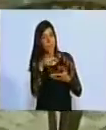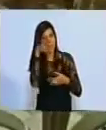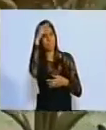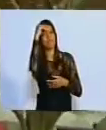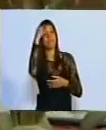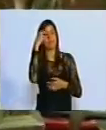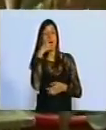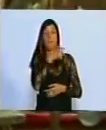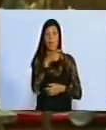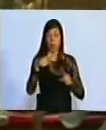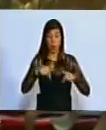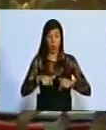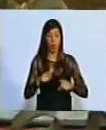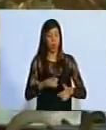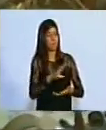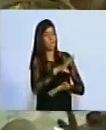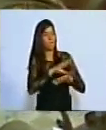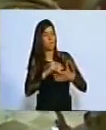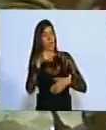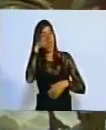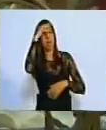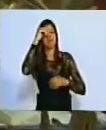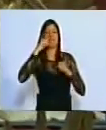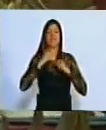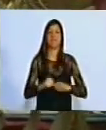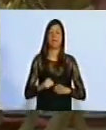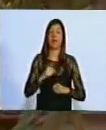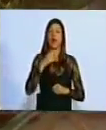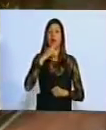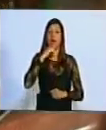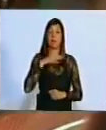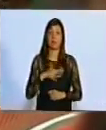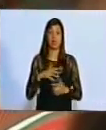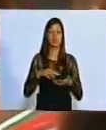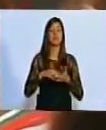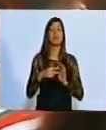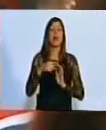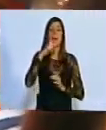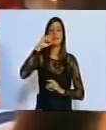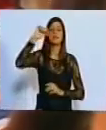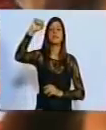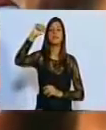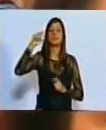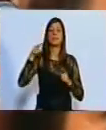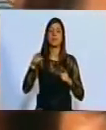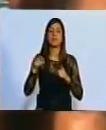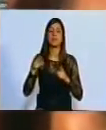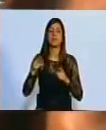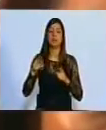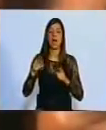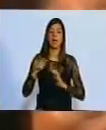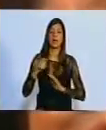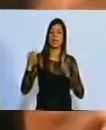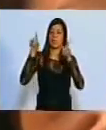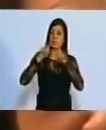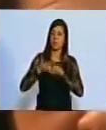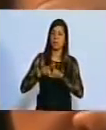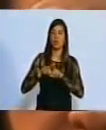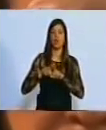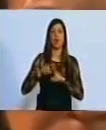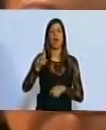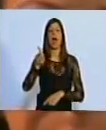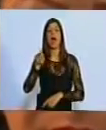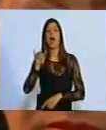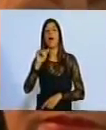pueblo la conquista de Guayana. Tenemos que convertir Nicolás Maduro para nosotros en una especie de piar en